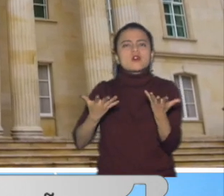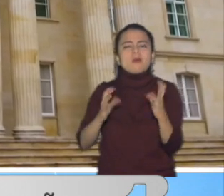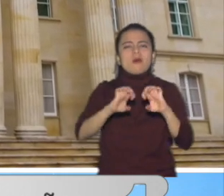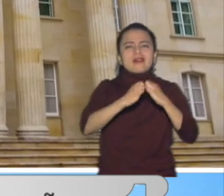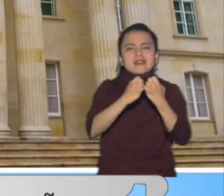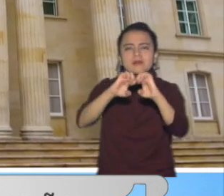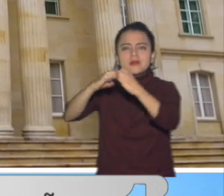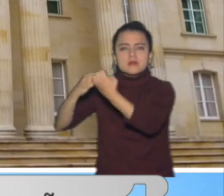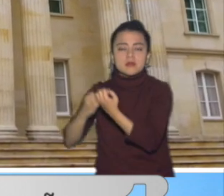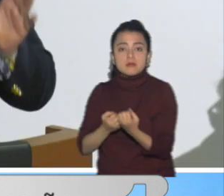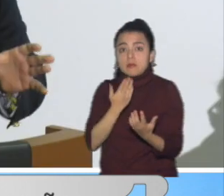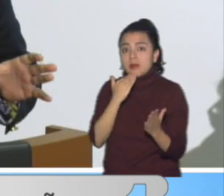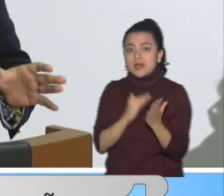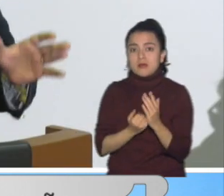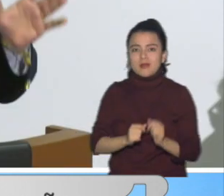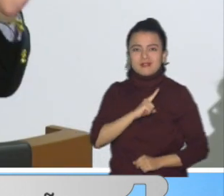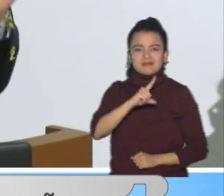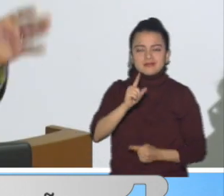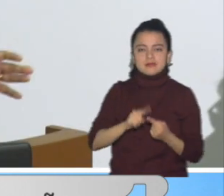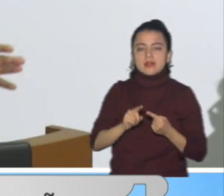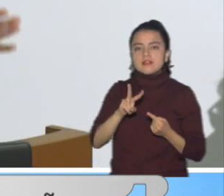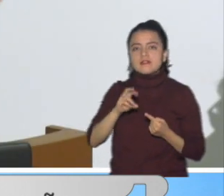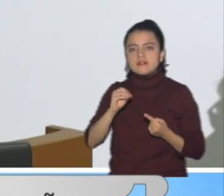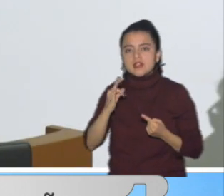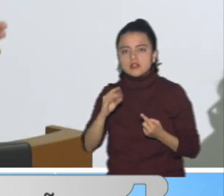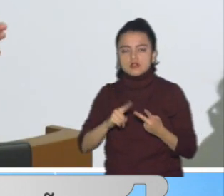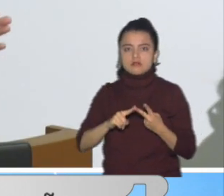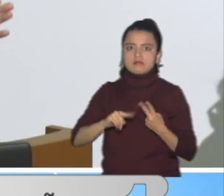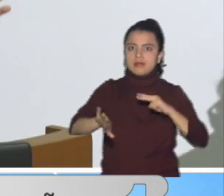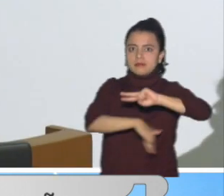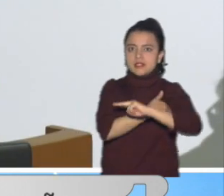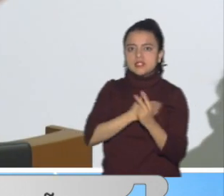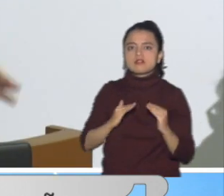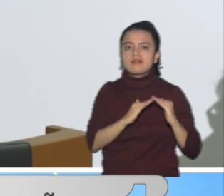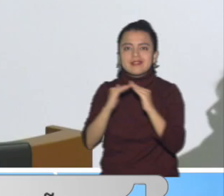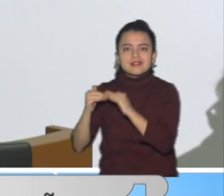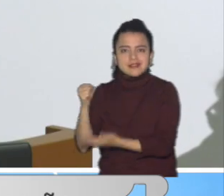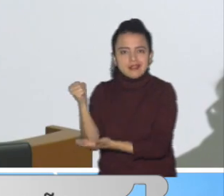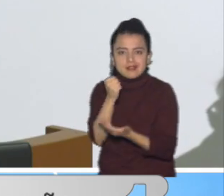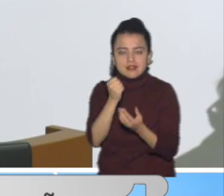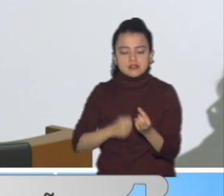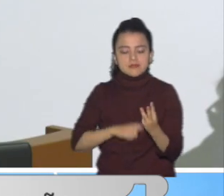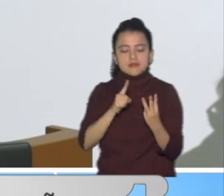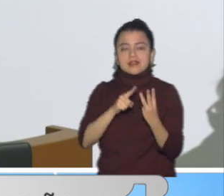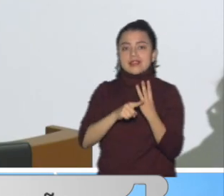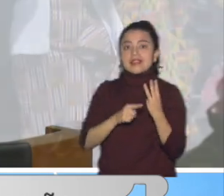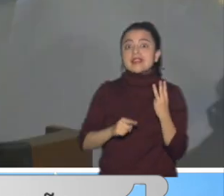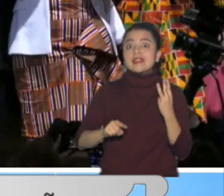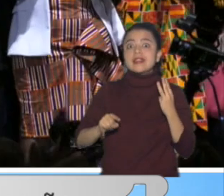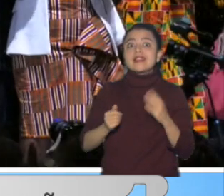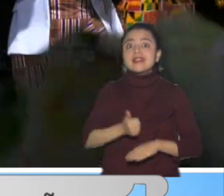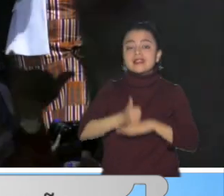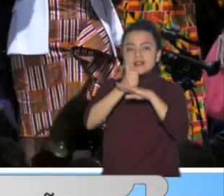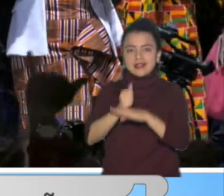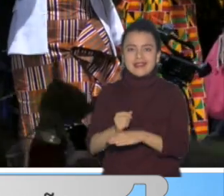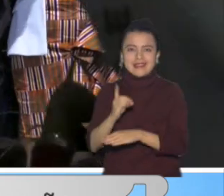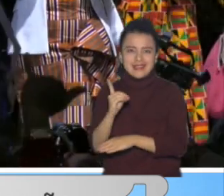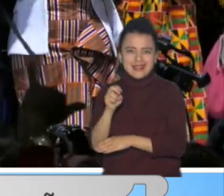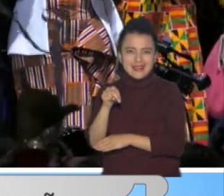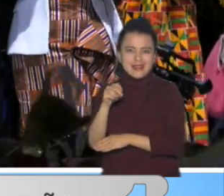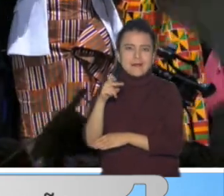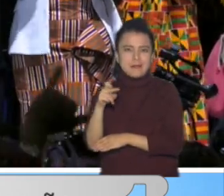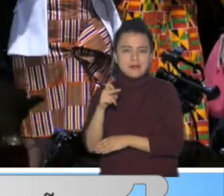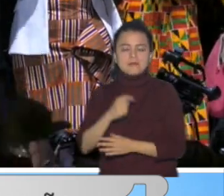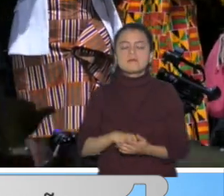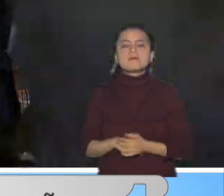Muñoz, que es el director del DAPRE, también el ministro de Hacienda, y la directora del DNP, Alejandra Botero. Y por